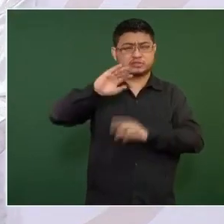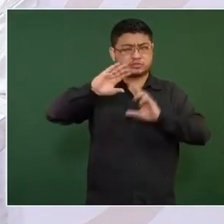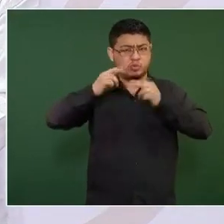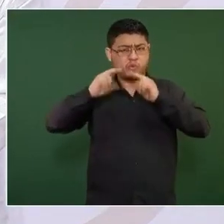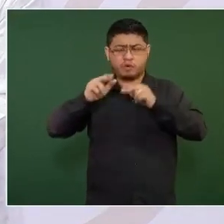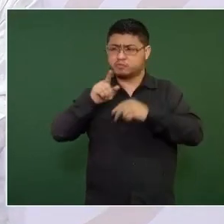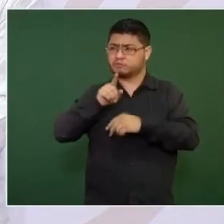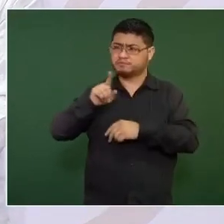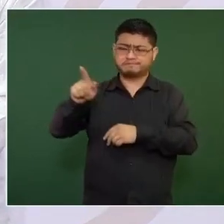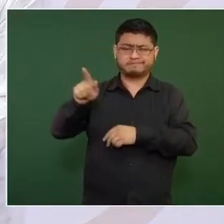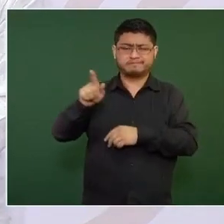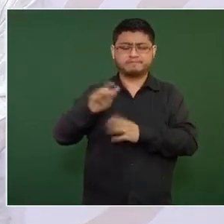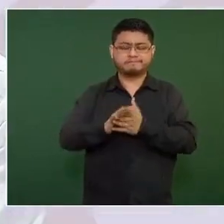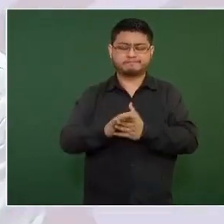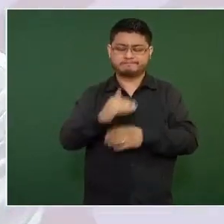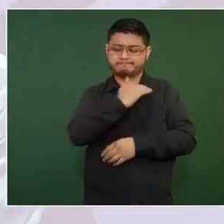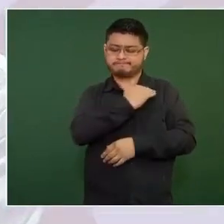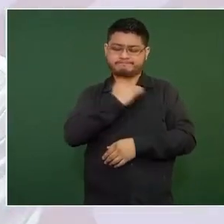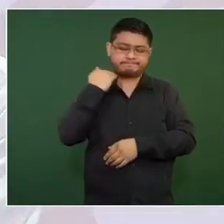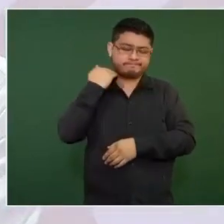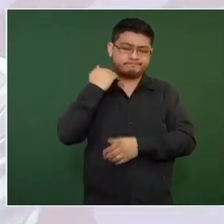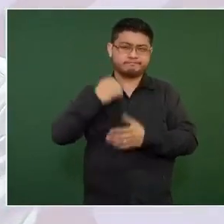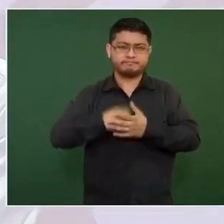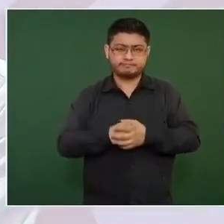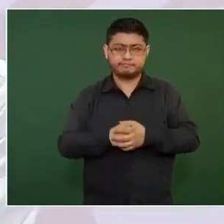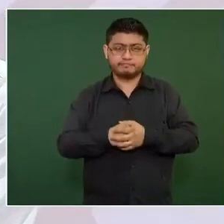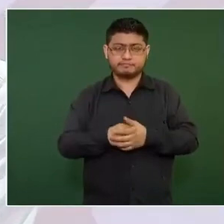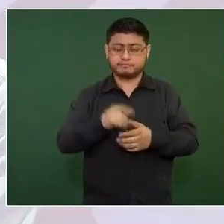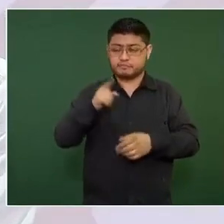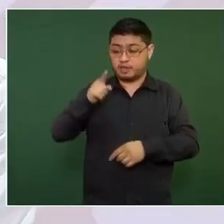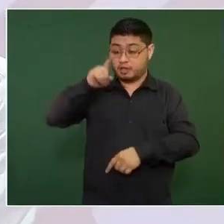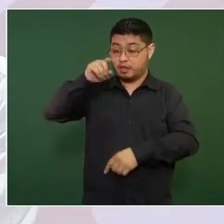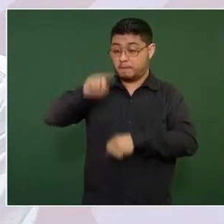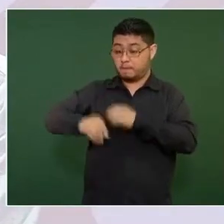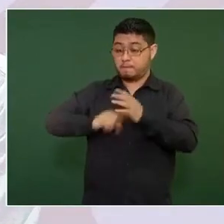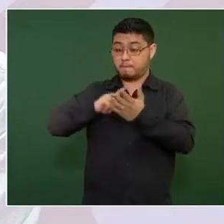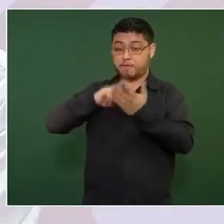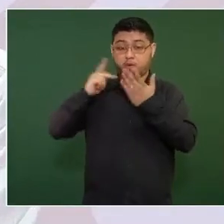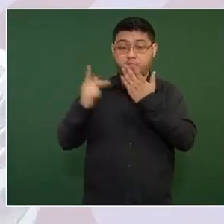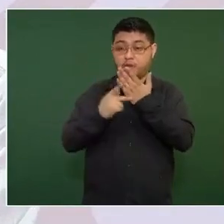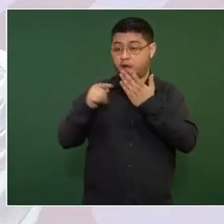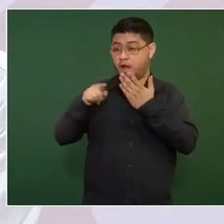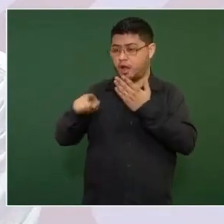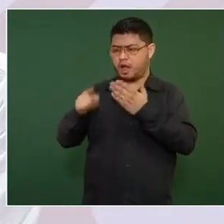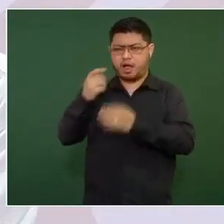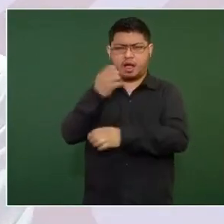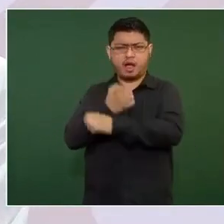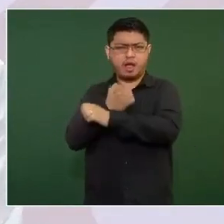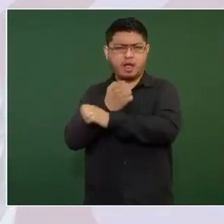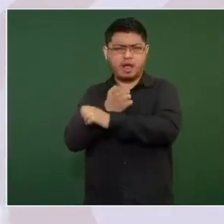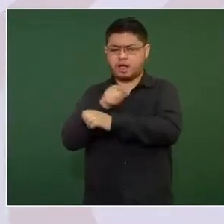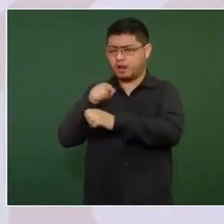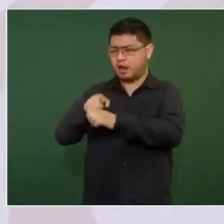como él había propuesto la abolición de la esclavitud en escarmiento,